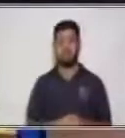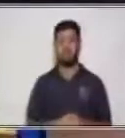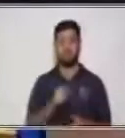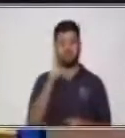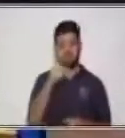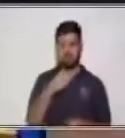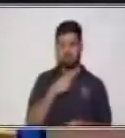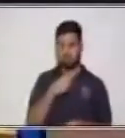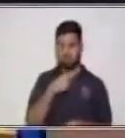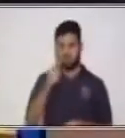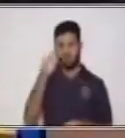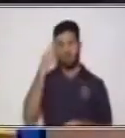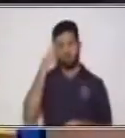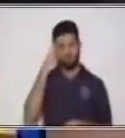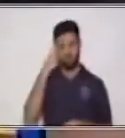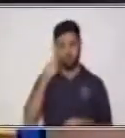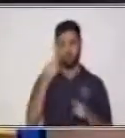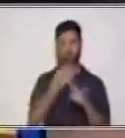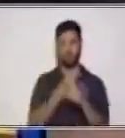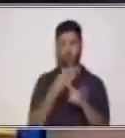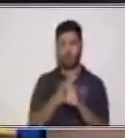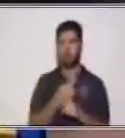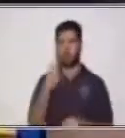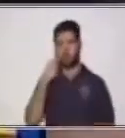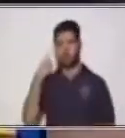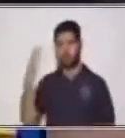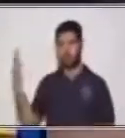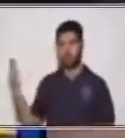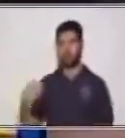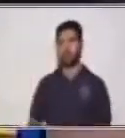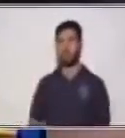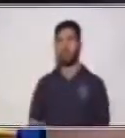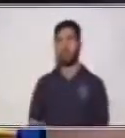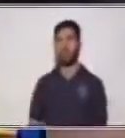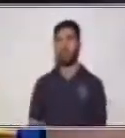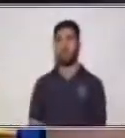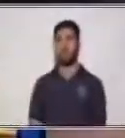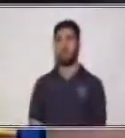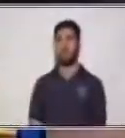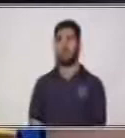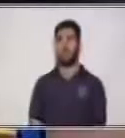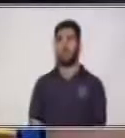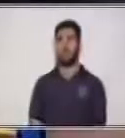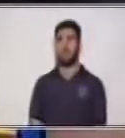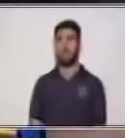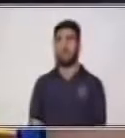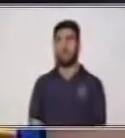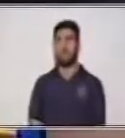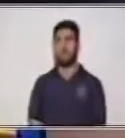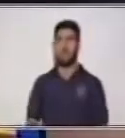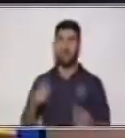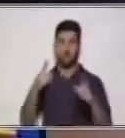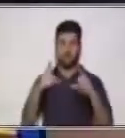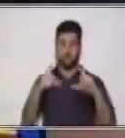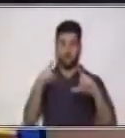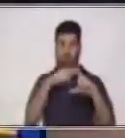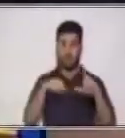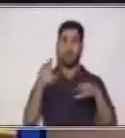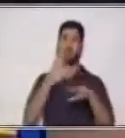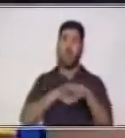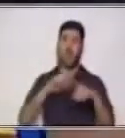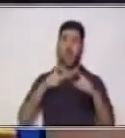lo que tengan ustedes en casa utilizan. Entonces coloco encima, ¿sí? Tiene que ser la tira más grande para que